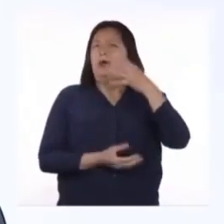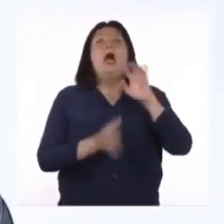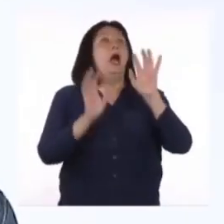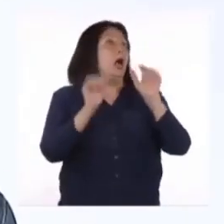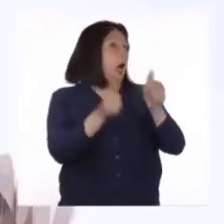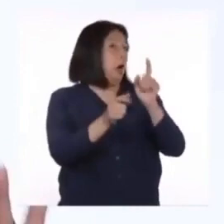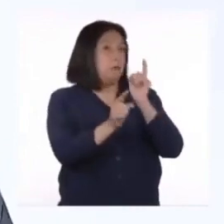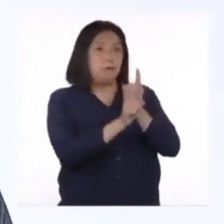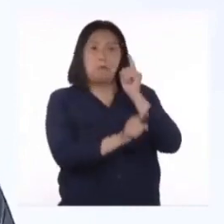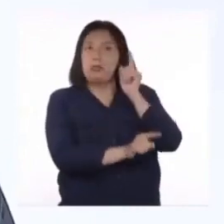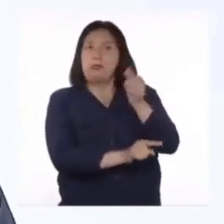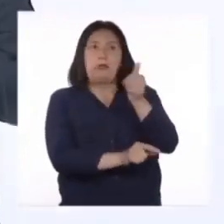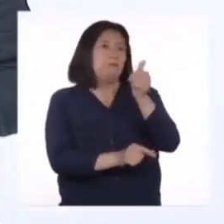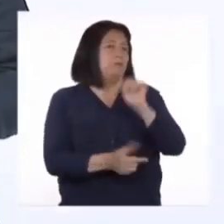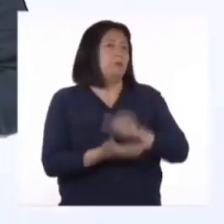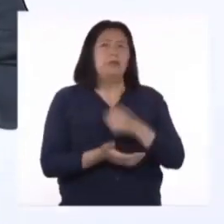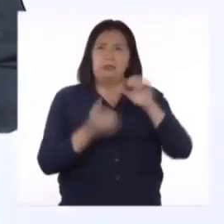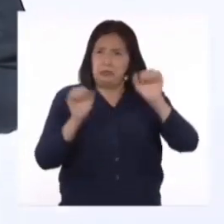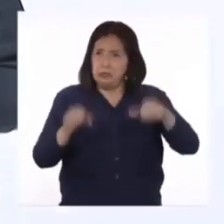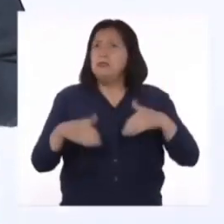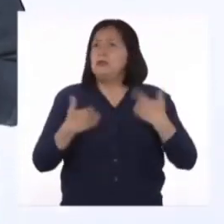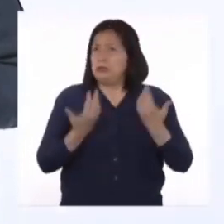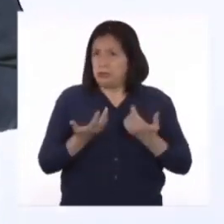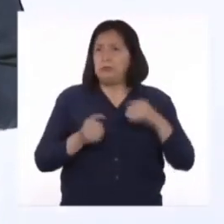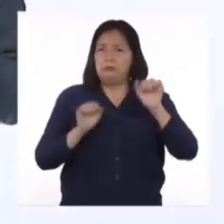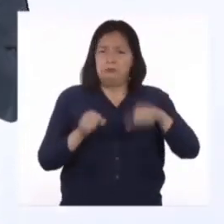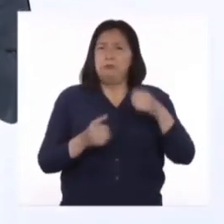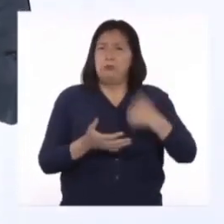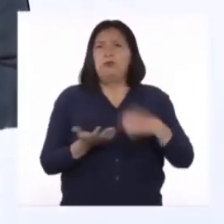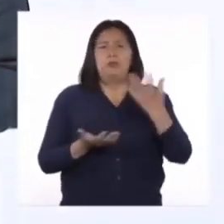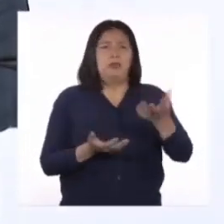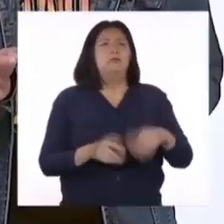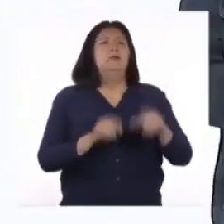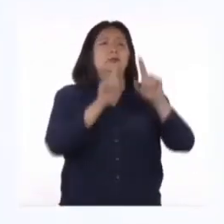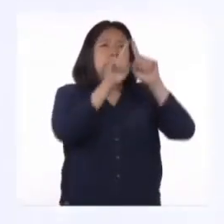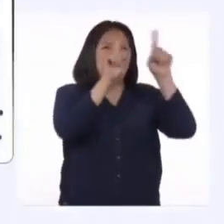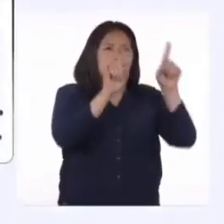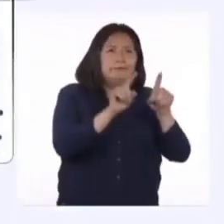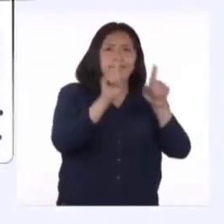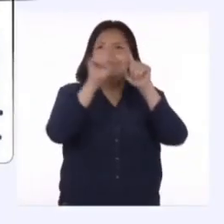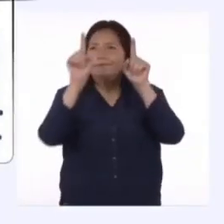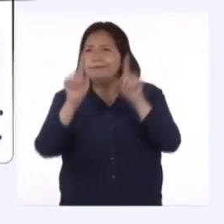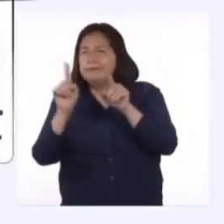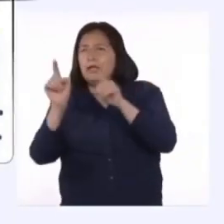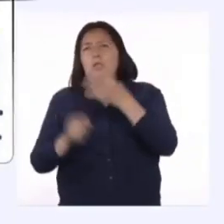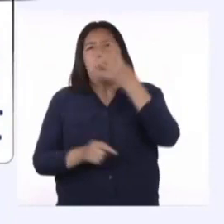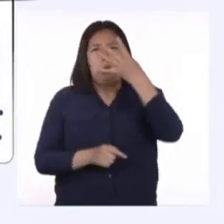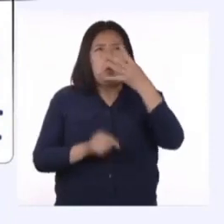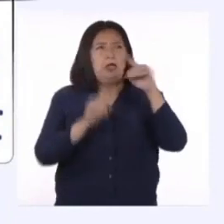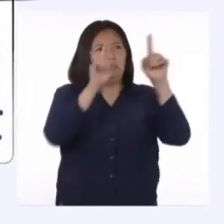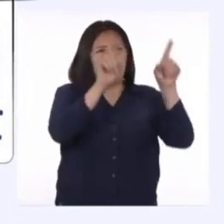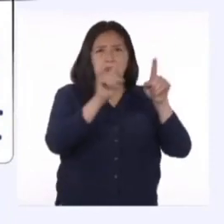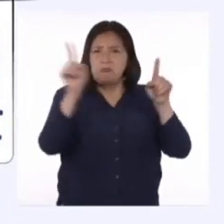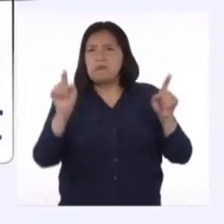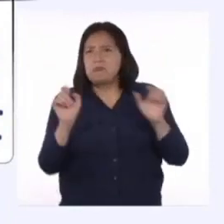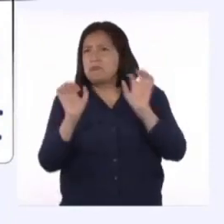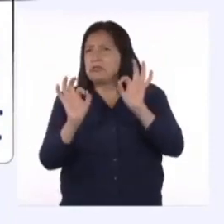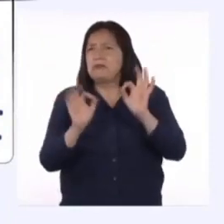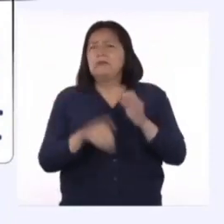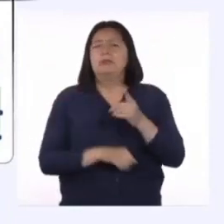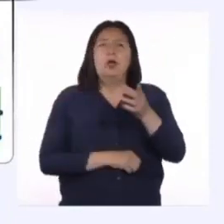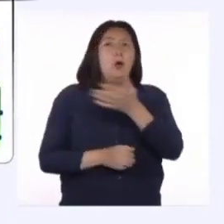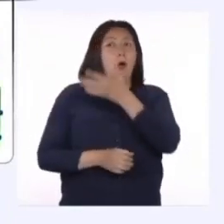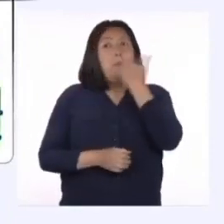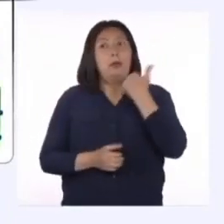Ya, muy bien, excelente. Podemos dividirlos en partes o sectores. En 4, como sugiere Luis.